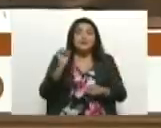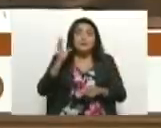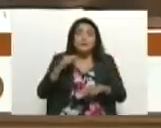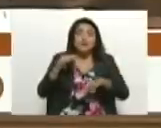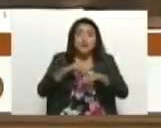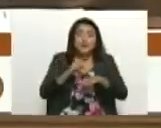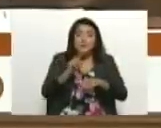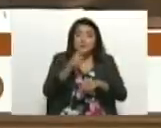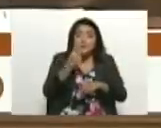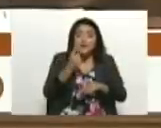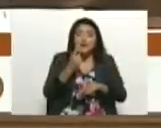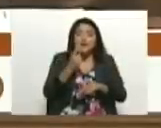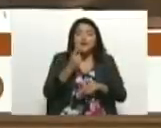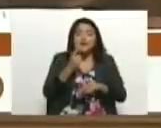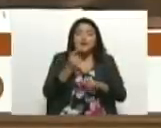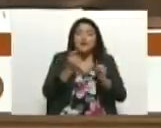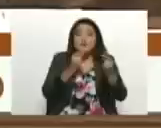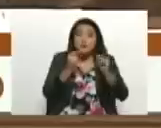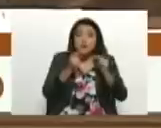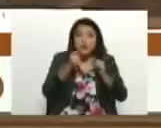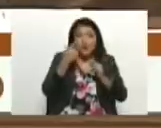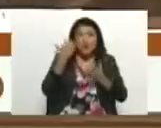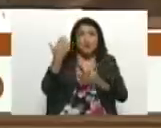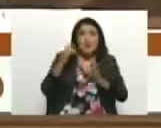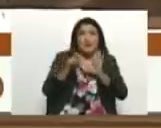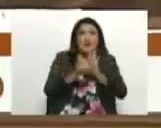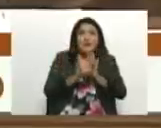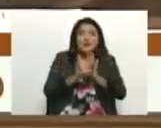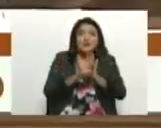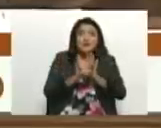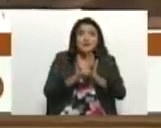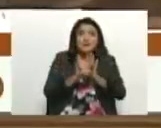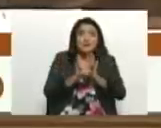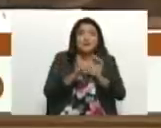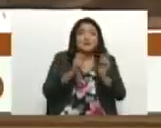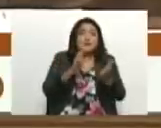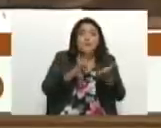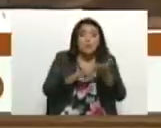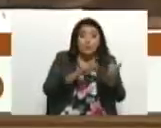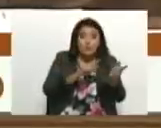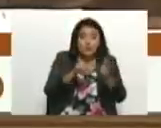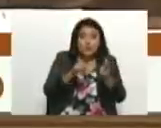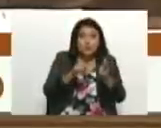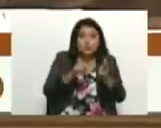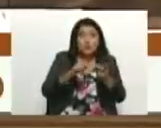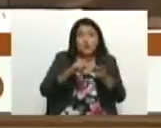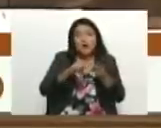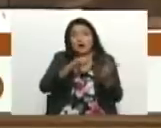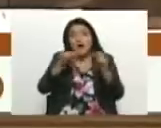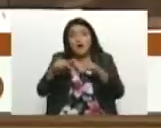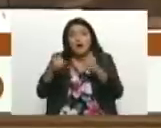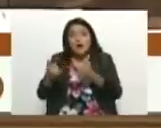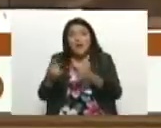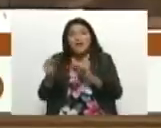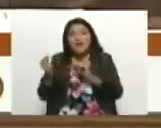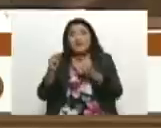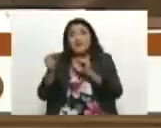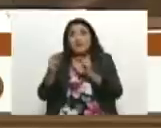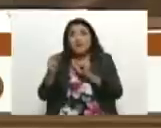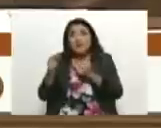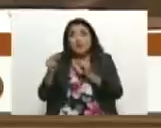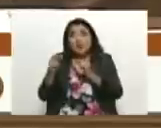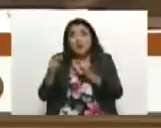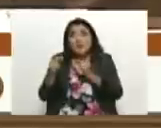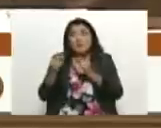primera discusión la ley de extinción de dominio. Y hoy estamos aquí hablando, discutiendo, conversando